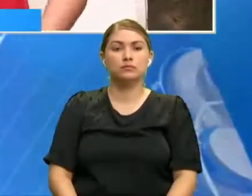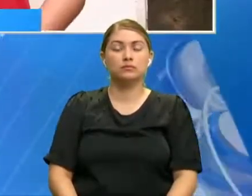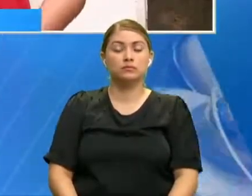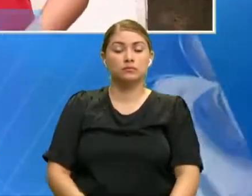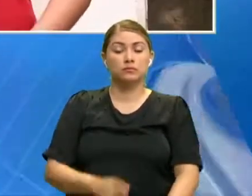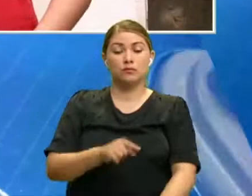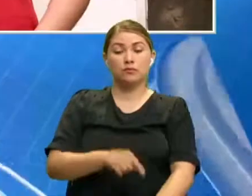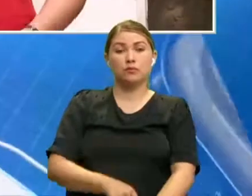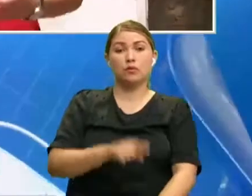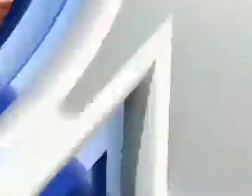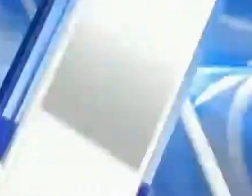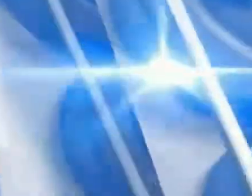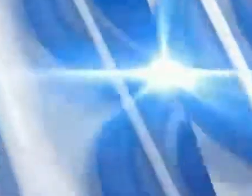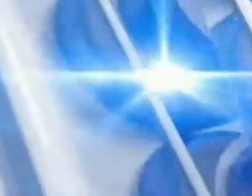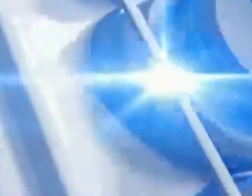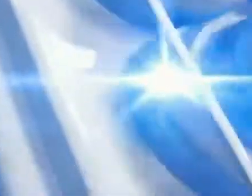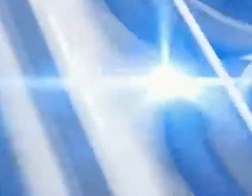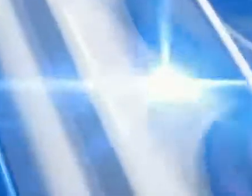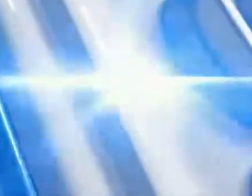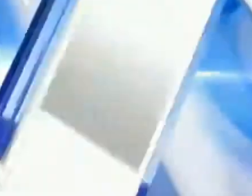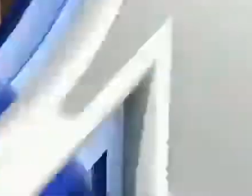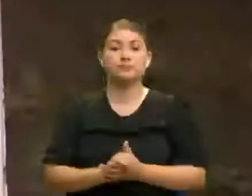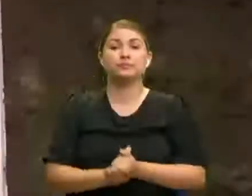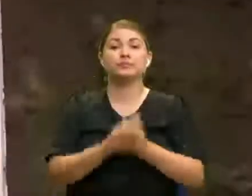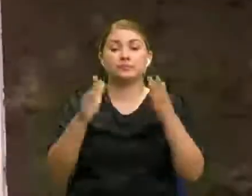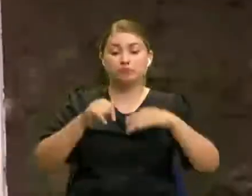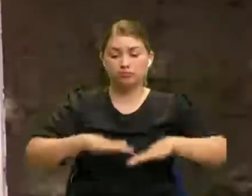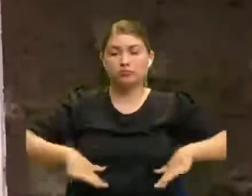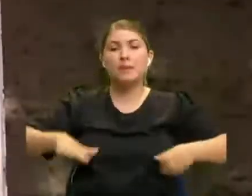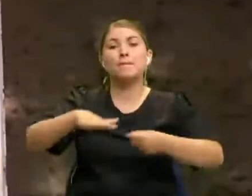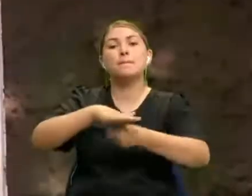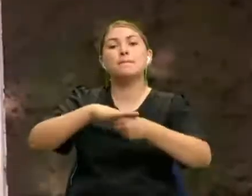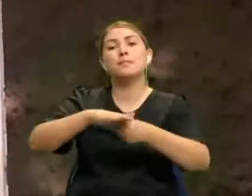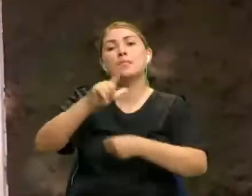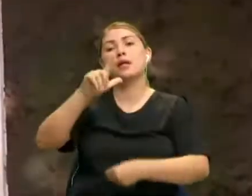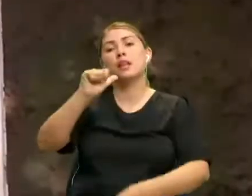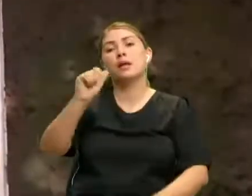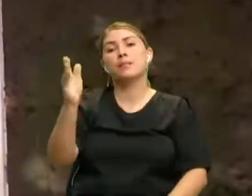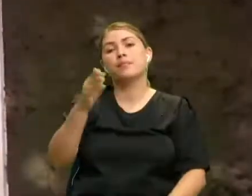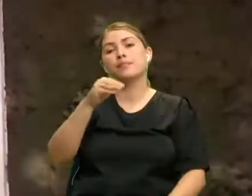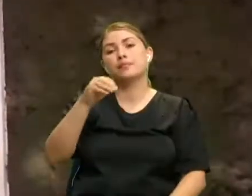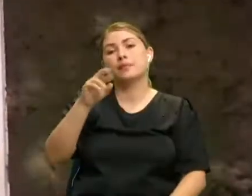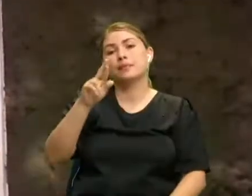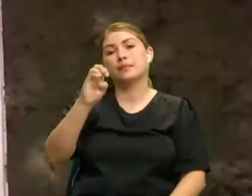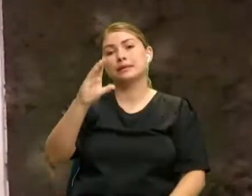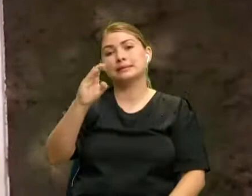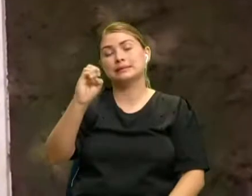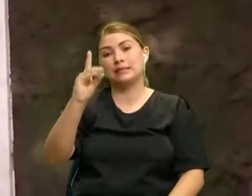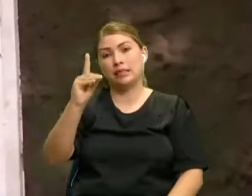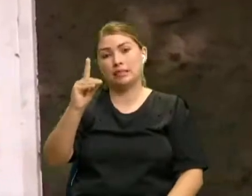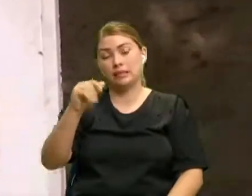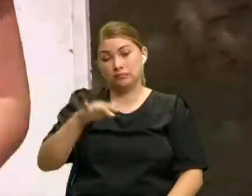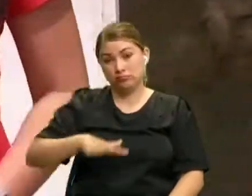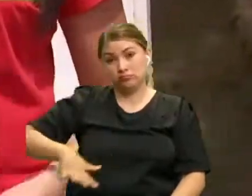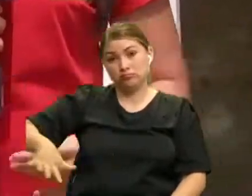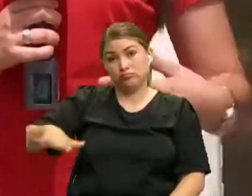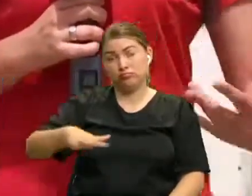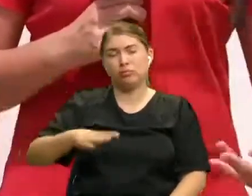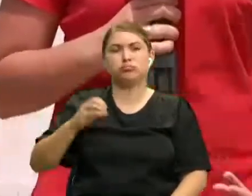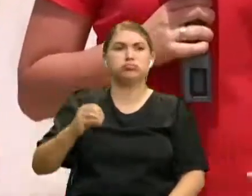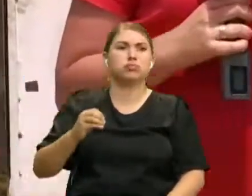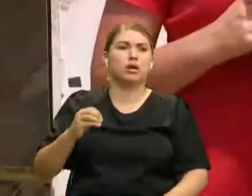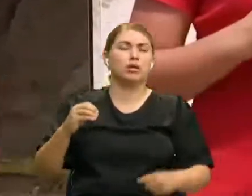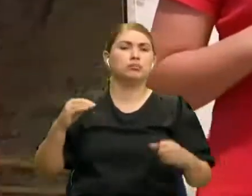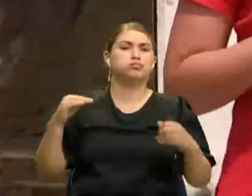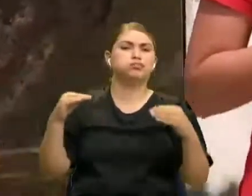Una 1:25 de la tarde, pues los saludo desde el barrio La Merced. Pues miren, este es un sector muy concurrido